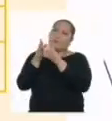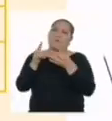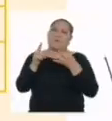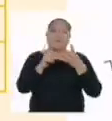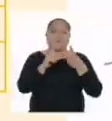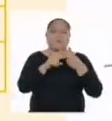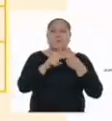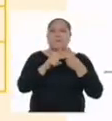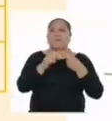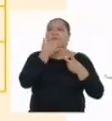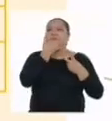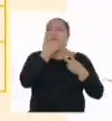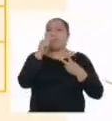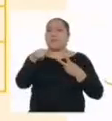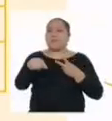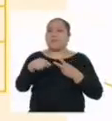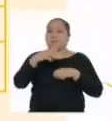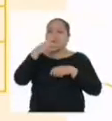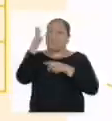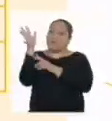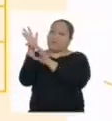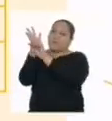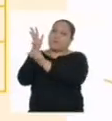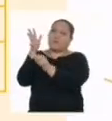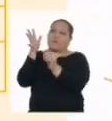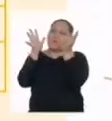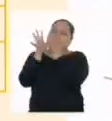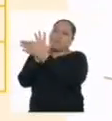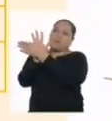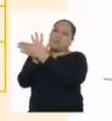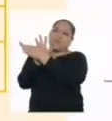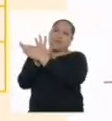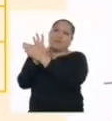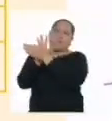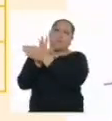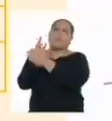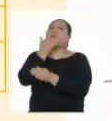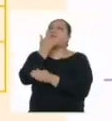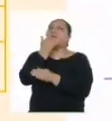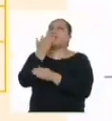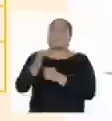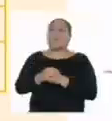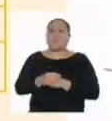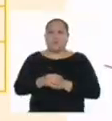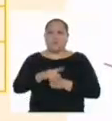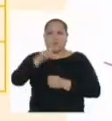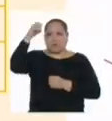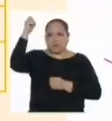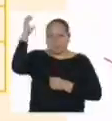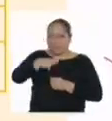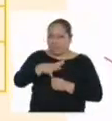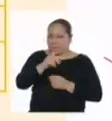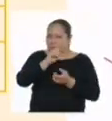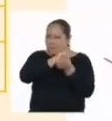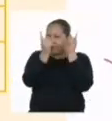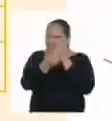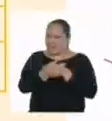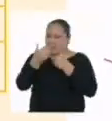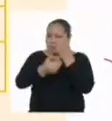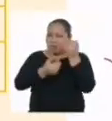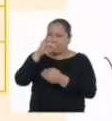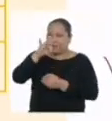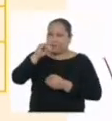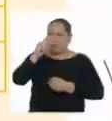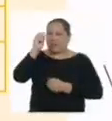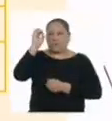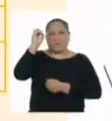la hoja que no recibió luz solar, es decir, la que estuvo completamente tapada? ¿La luz afectó el proceso de